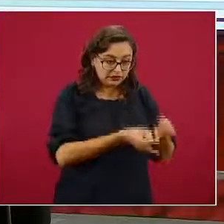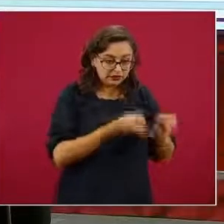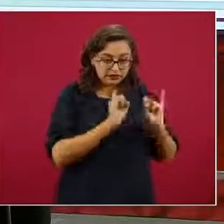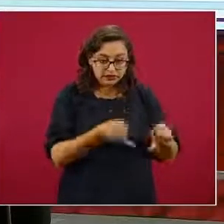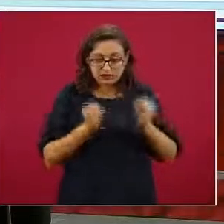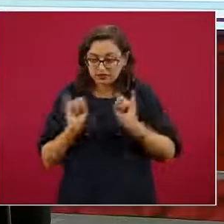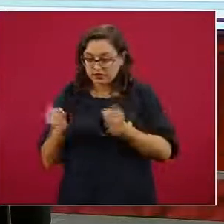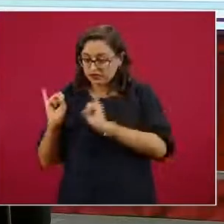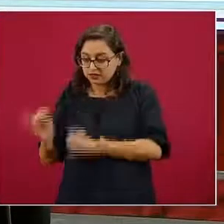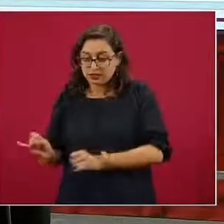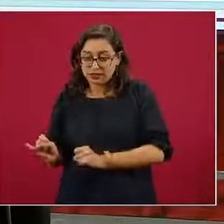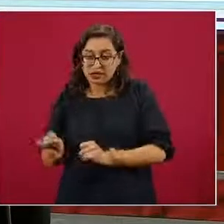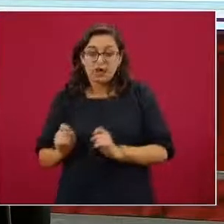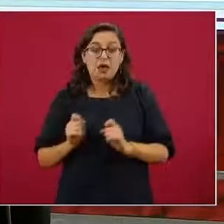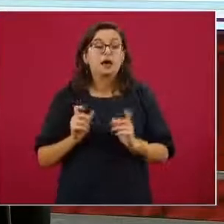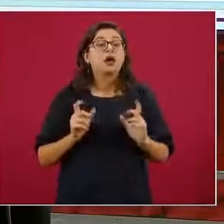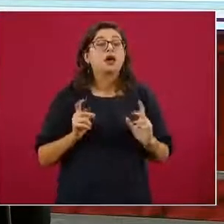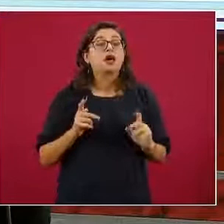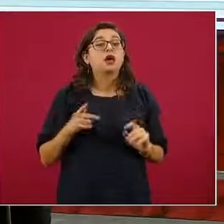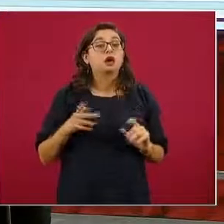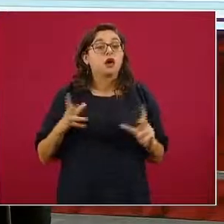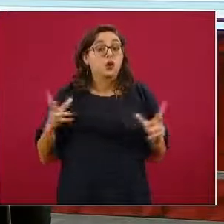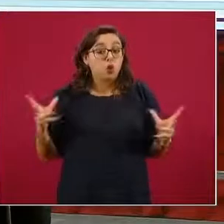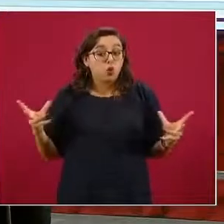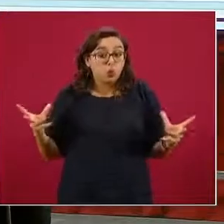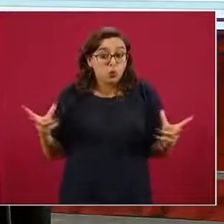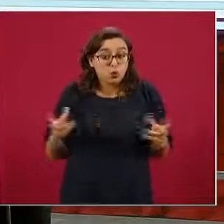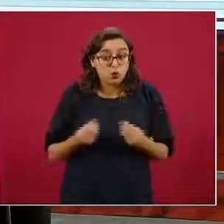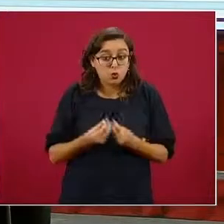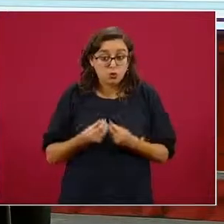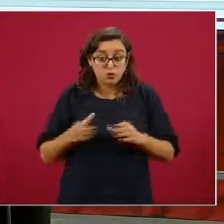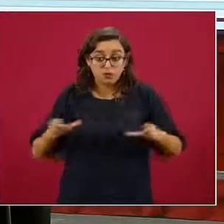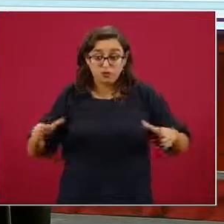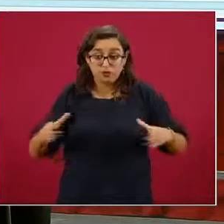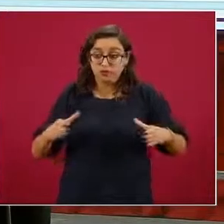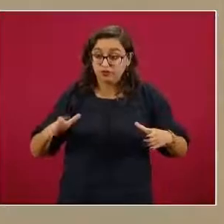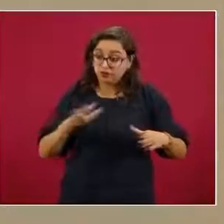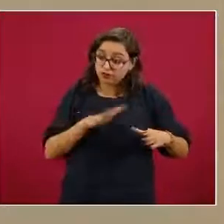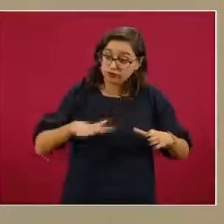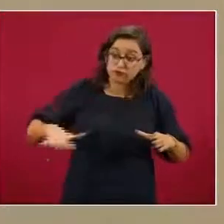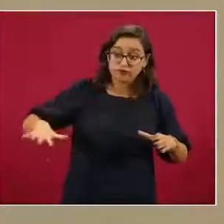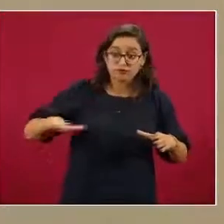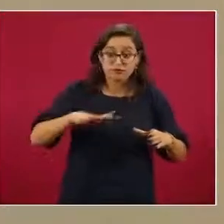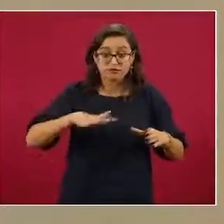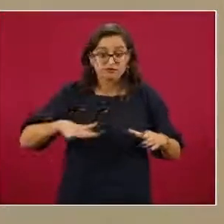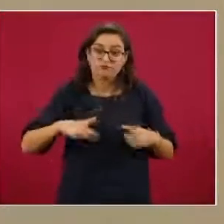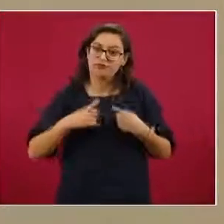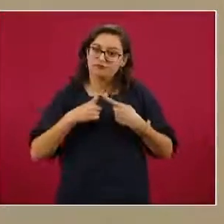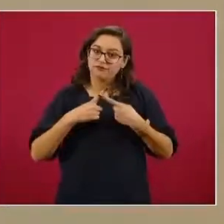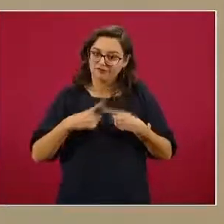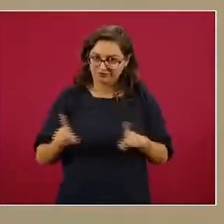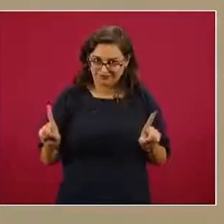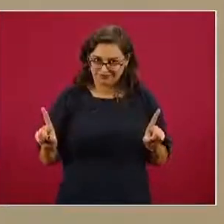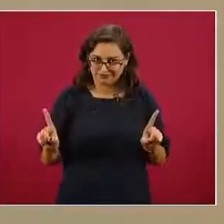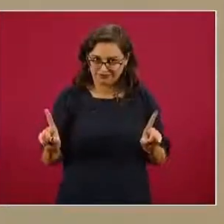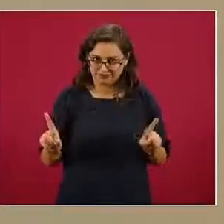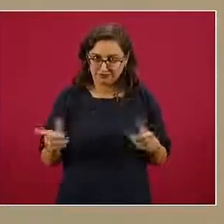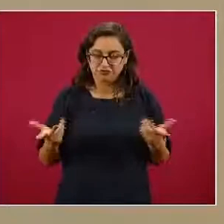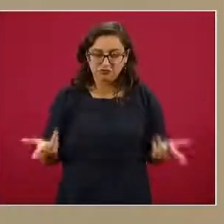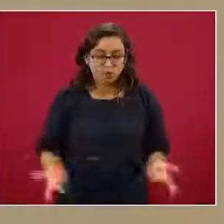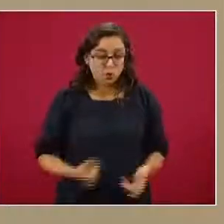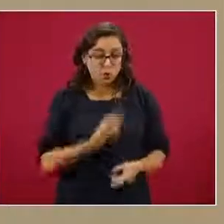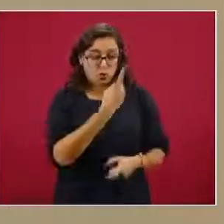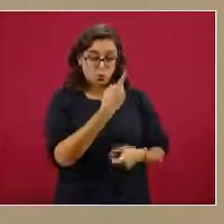a pensar en esos mismos individuos cuando conforman una sociedad. Y las intervenciones que uno puede considerar para